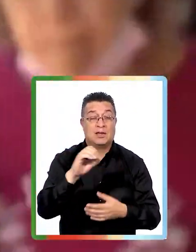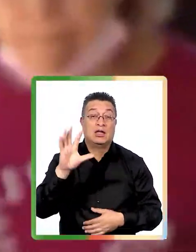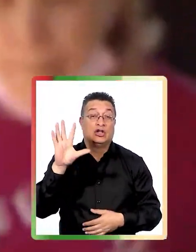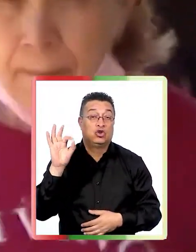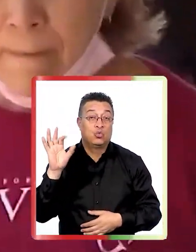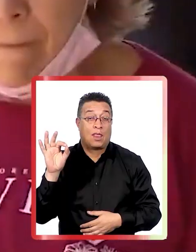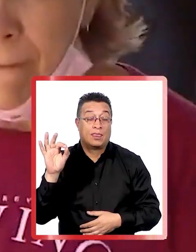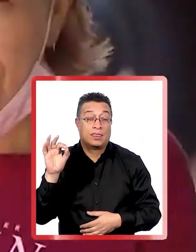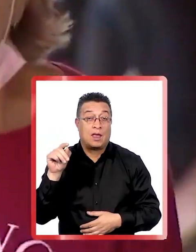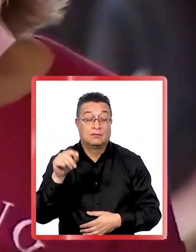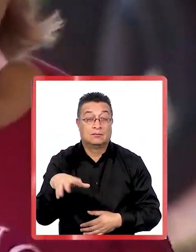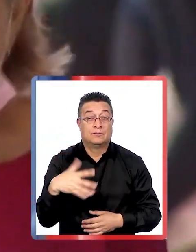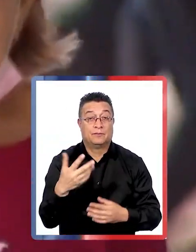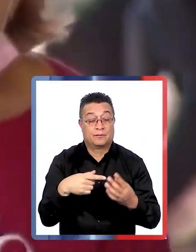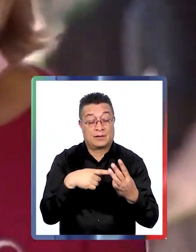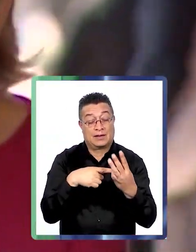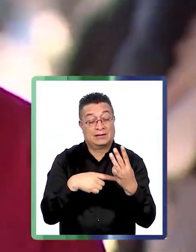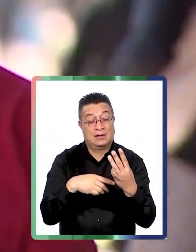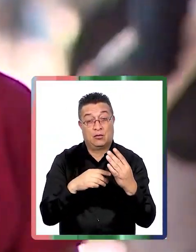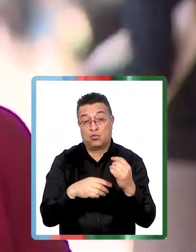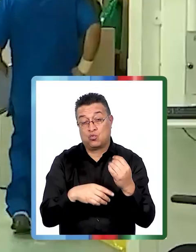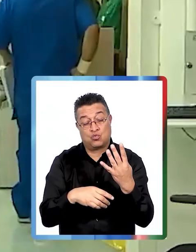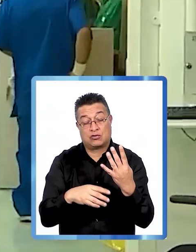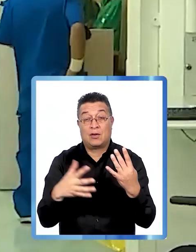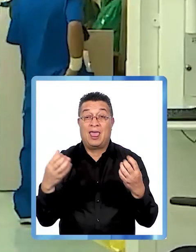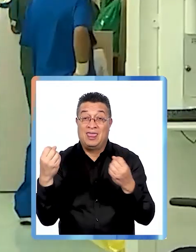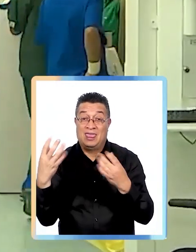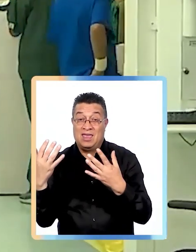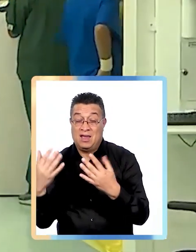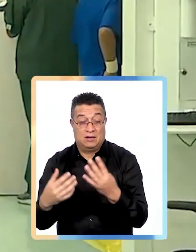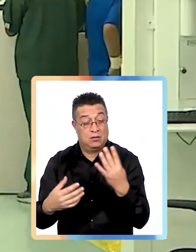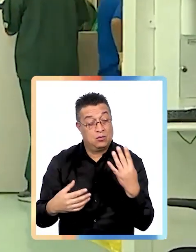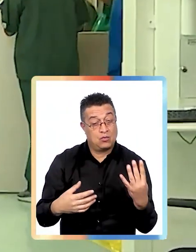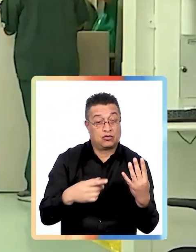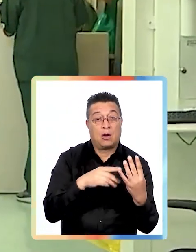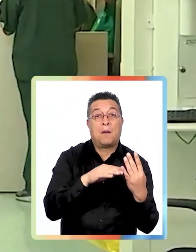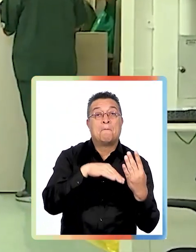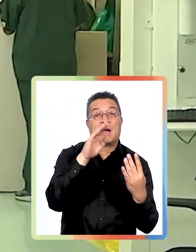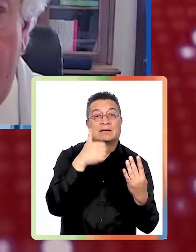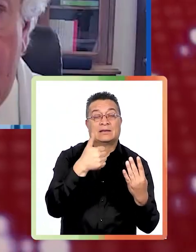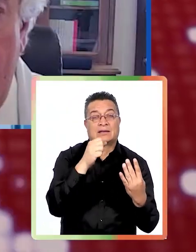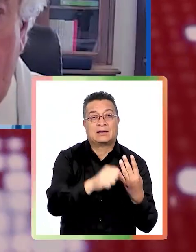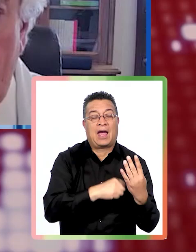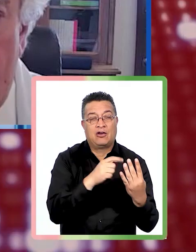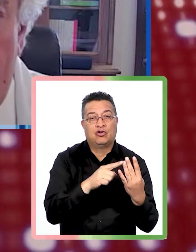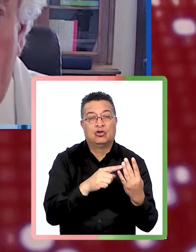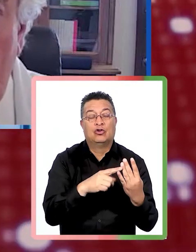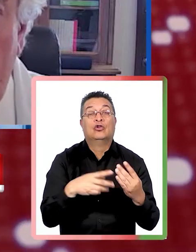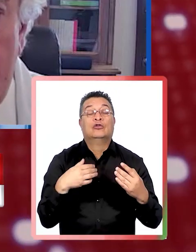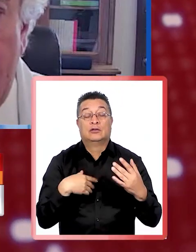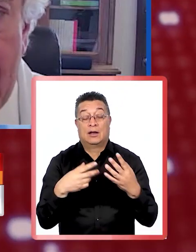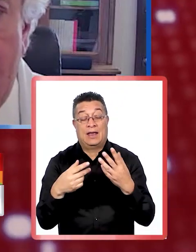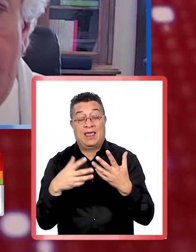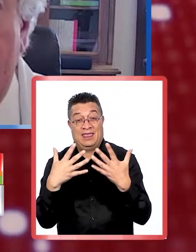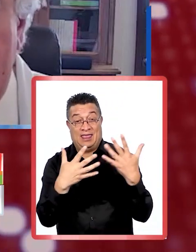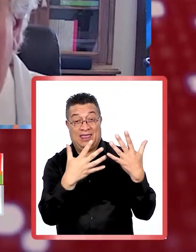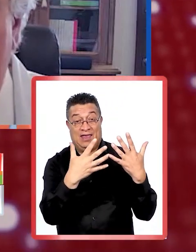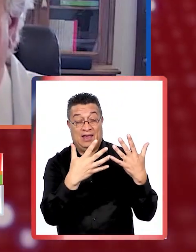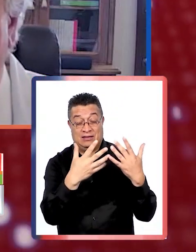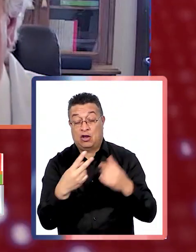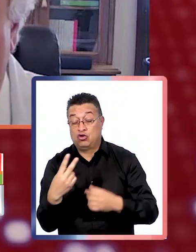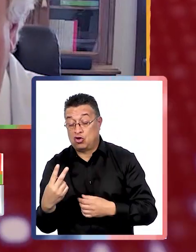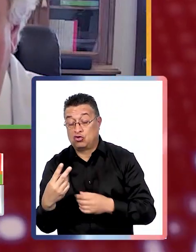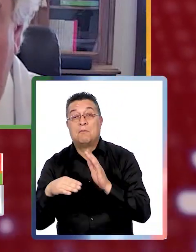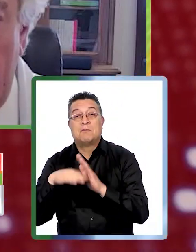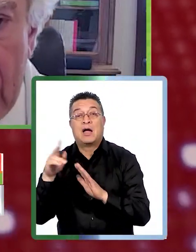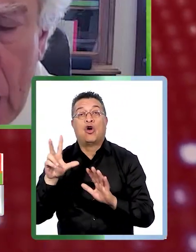año 2050, 3 a 4 de cada 10 individuos van a tener sobre 60 años y 2 de cada 10 van a tener